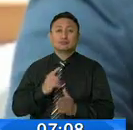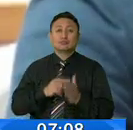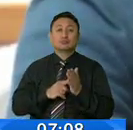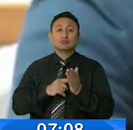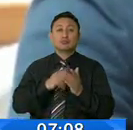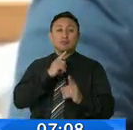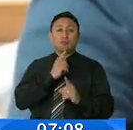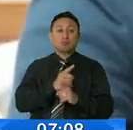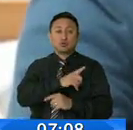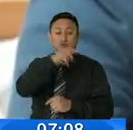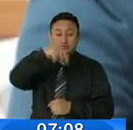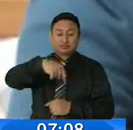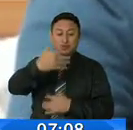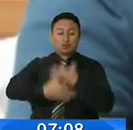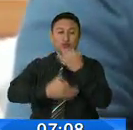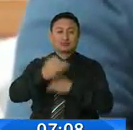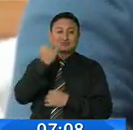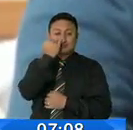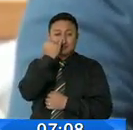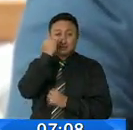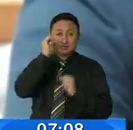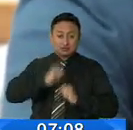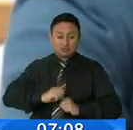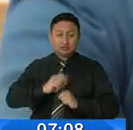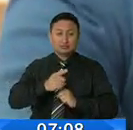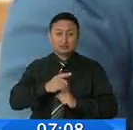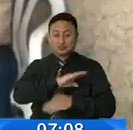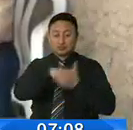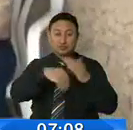está totalmente determinada de acuerdo a nuestros usos y